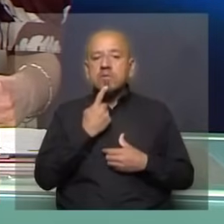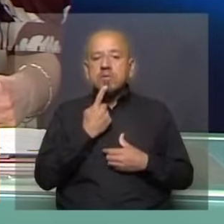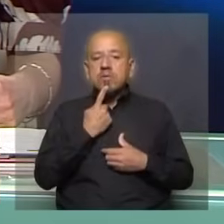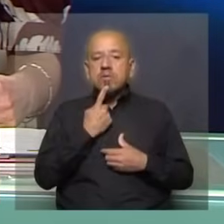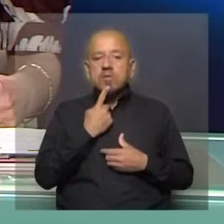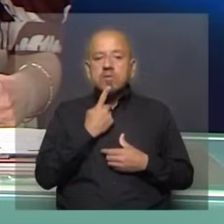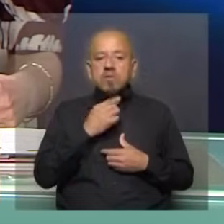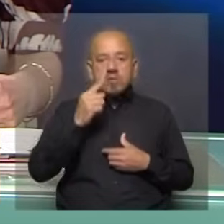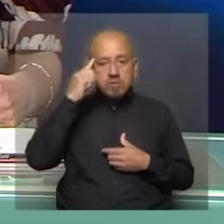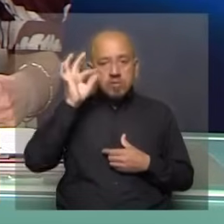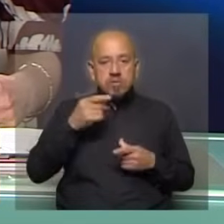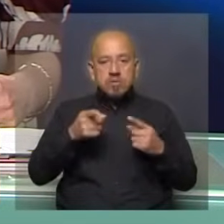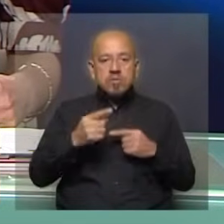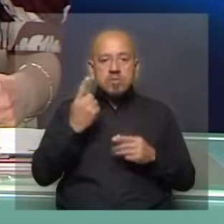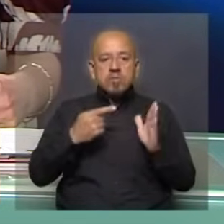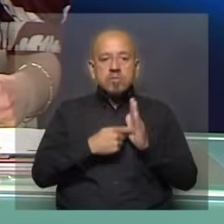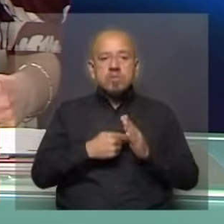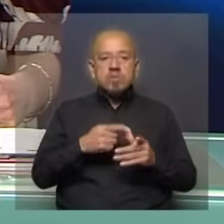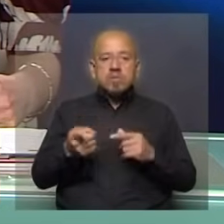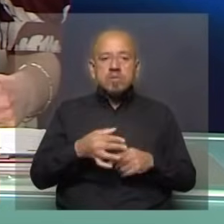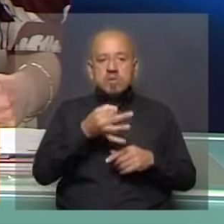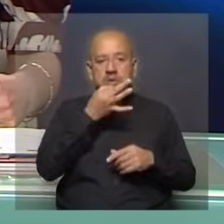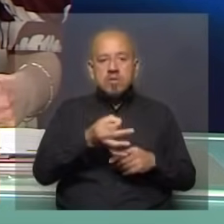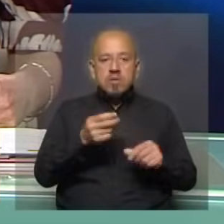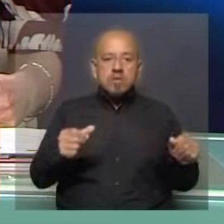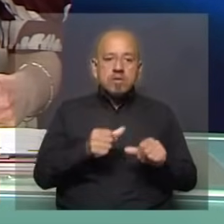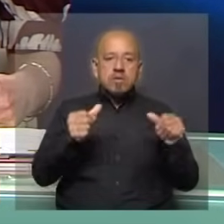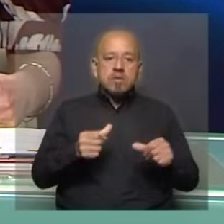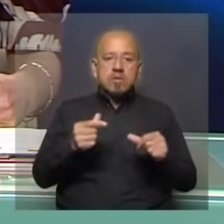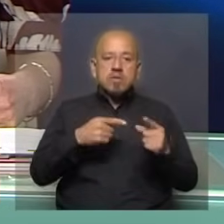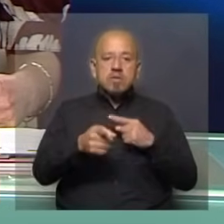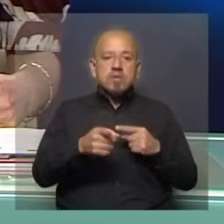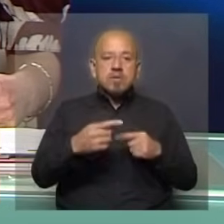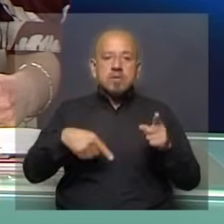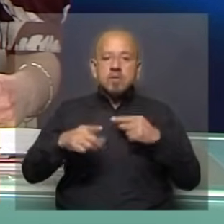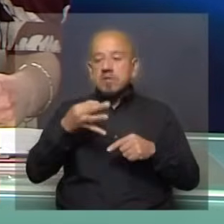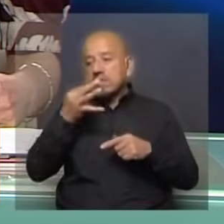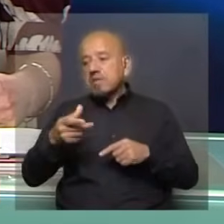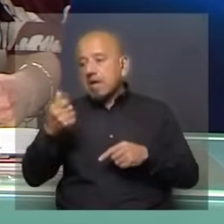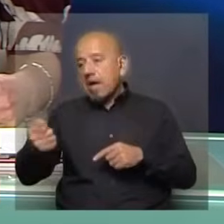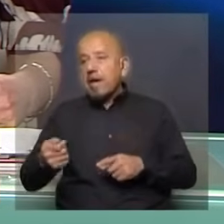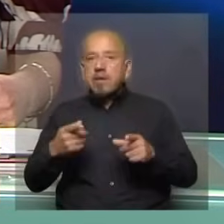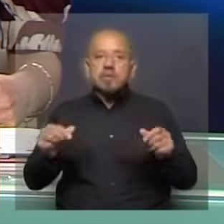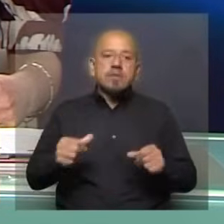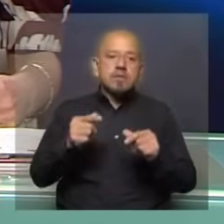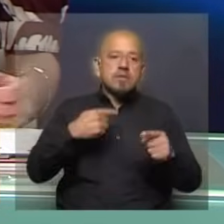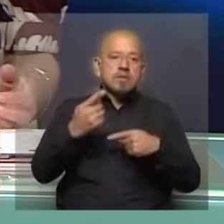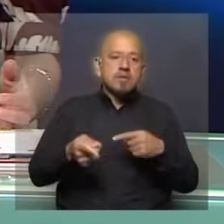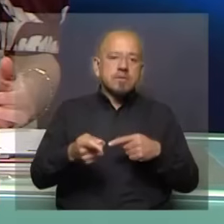Me parece que es uno de los puntos, ¿no? Pero, de ver que se dice A y se hace B, y se dice A y sucede C, y se dice A y pasa